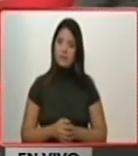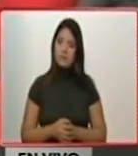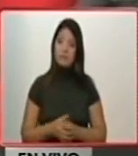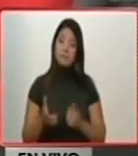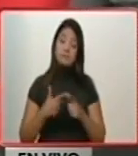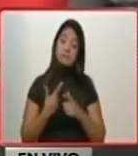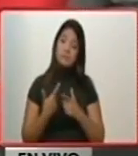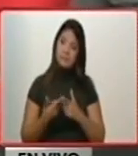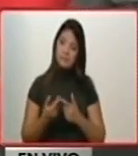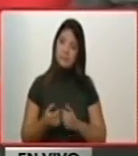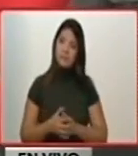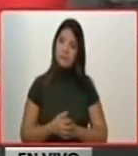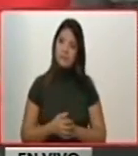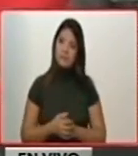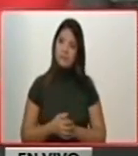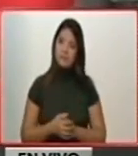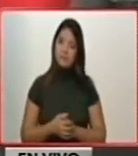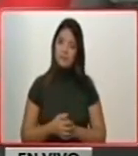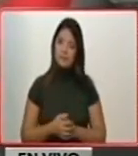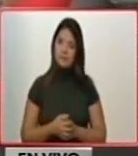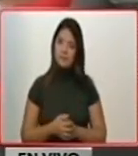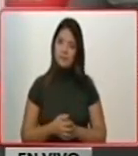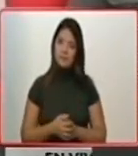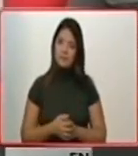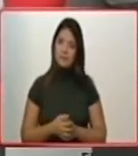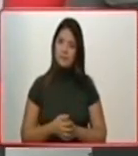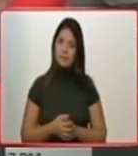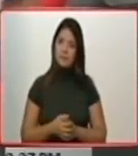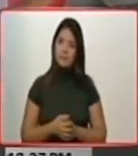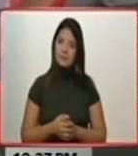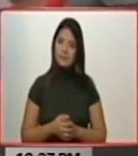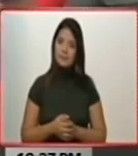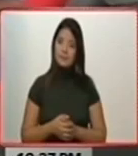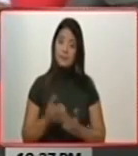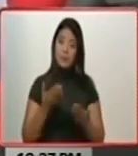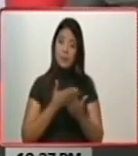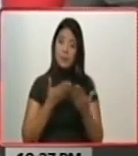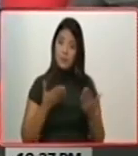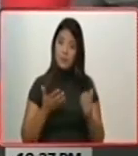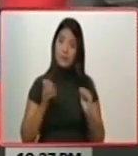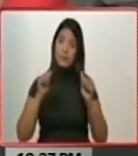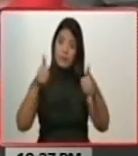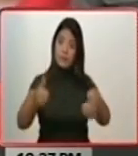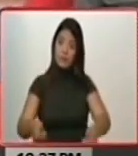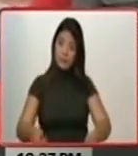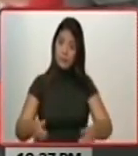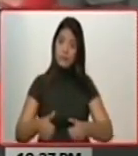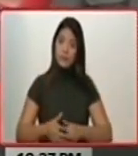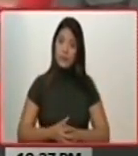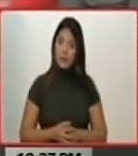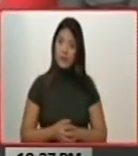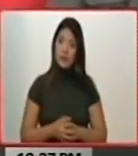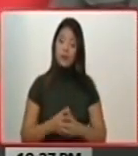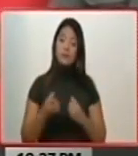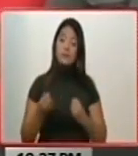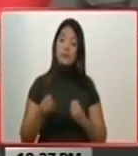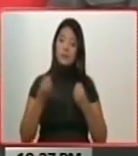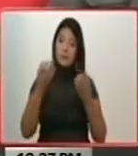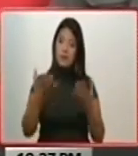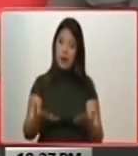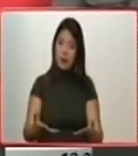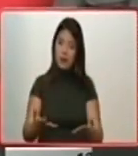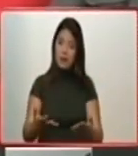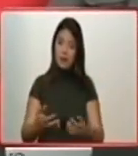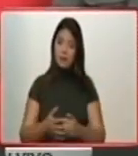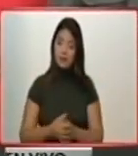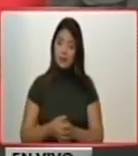Así que, enhorabuena, con la anuencia de ustedes, vamos a iniciar la entrega de